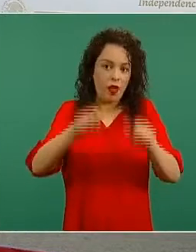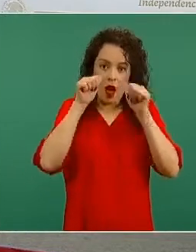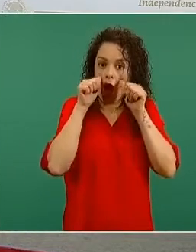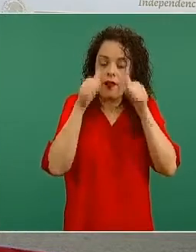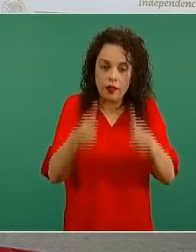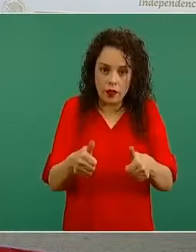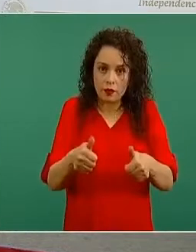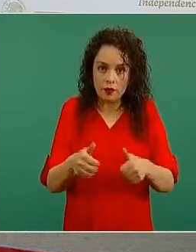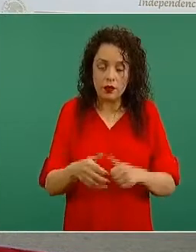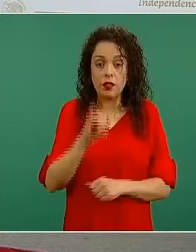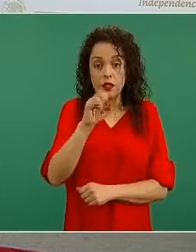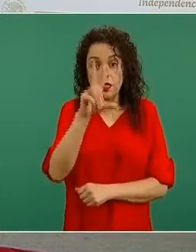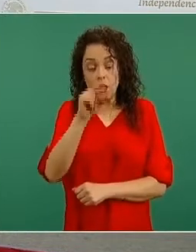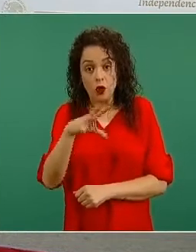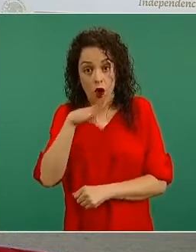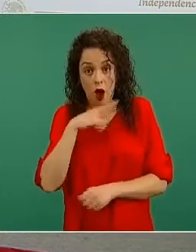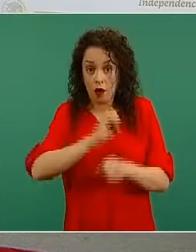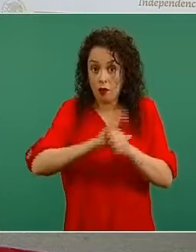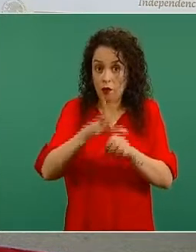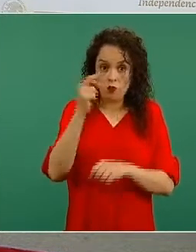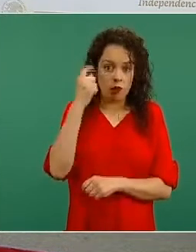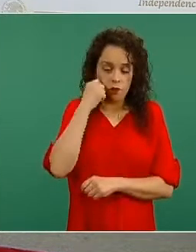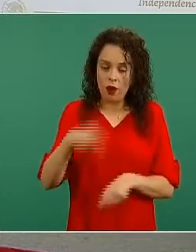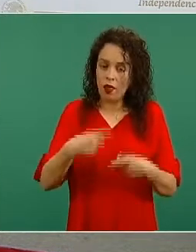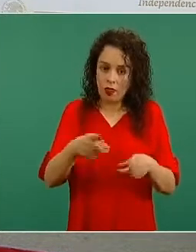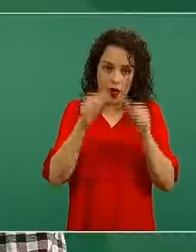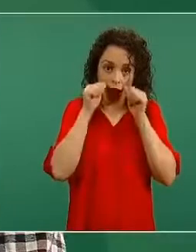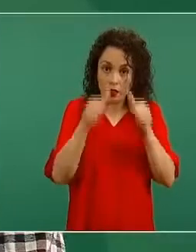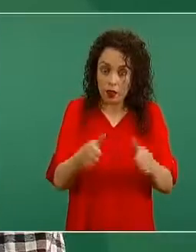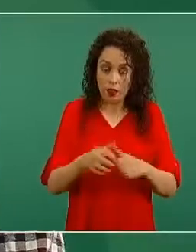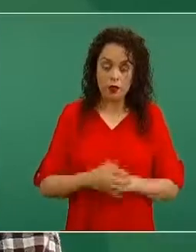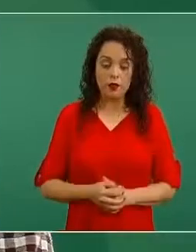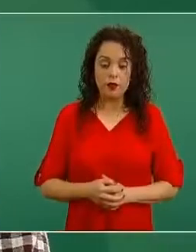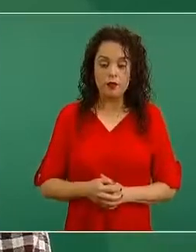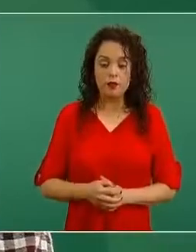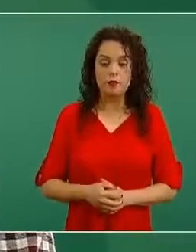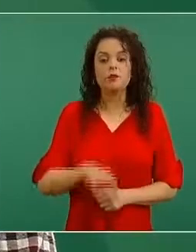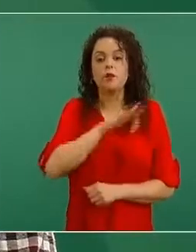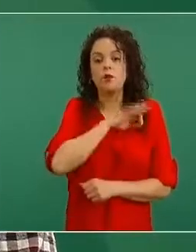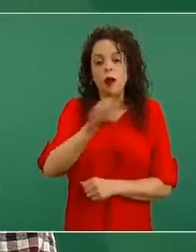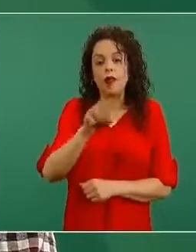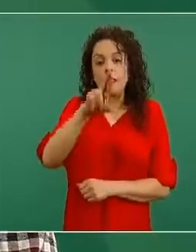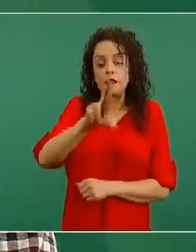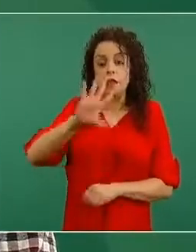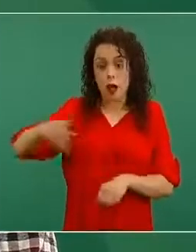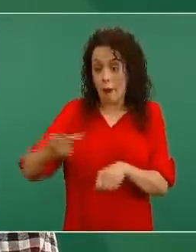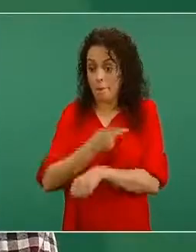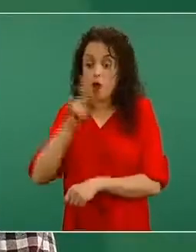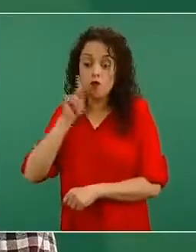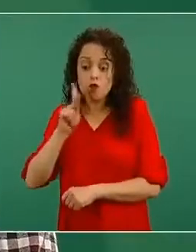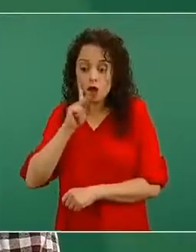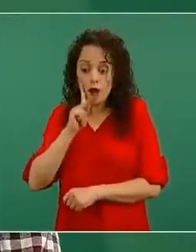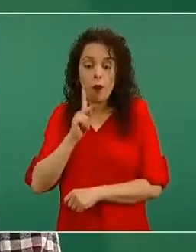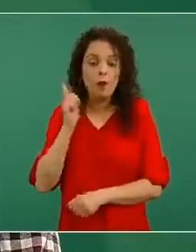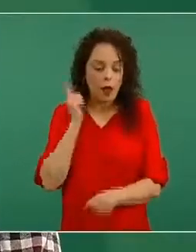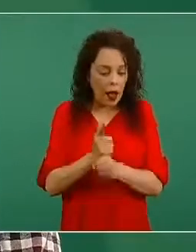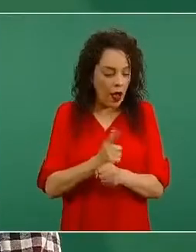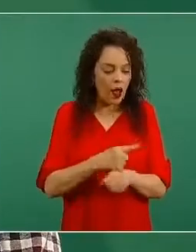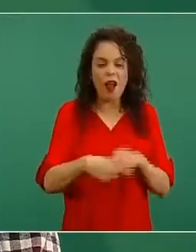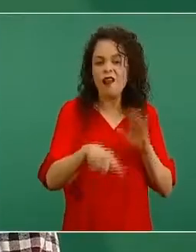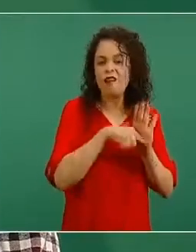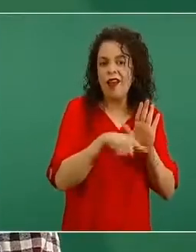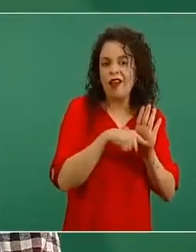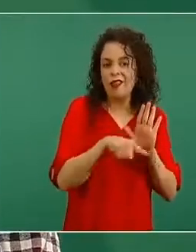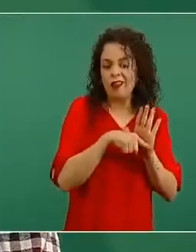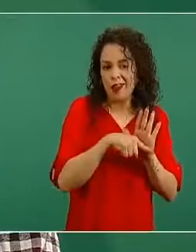demuestre o no que tienen COVID. En un momento dado puede ser que resulten negativas a la prueba, por lo tanto se descarta con